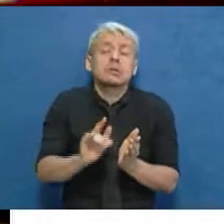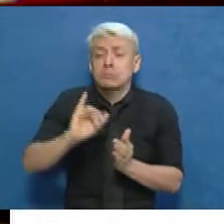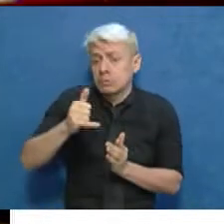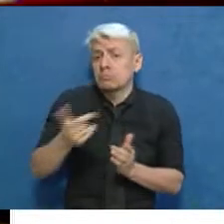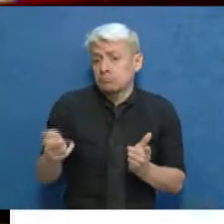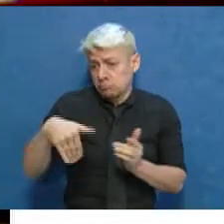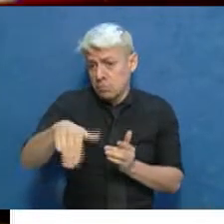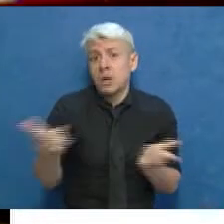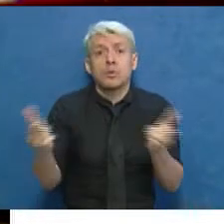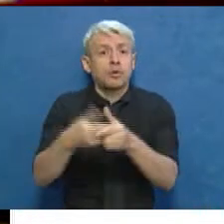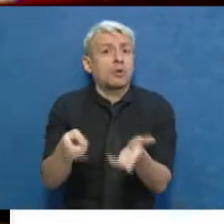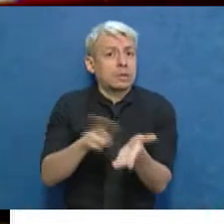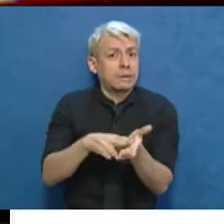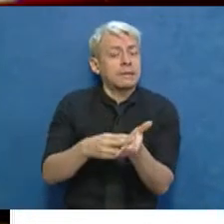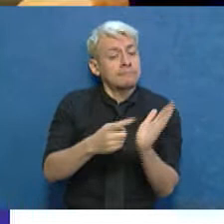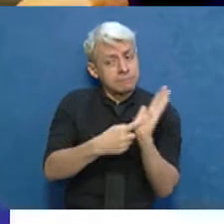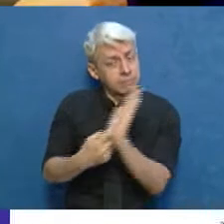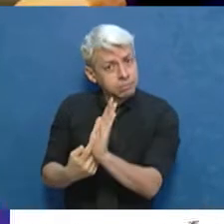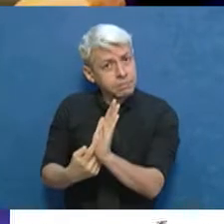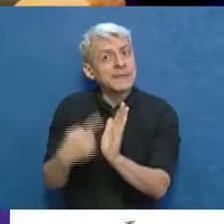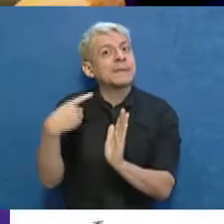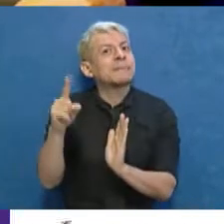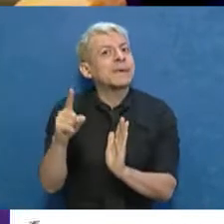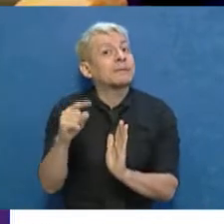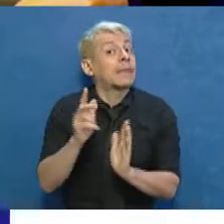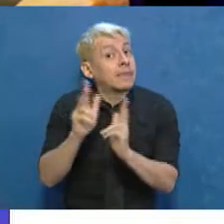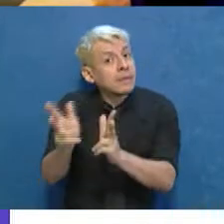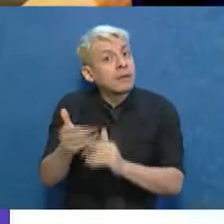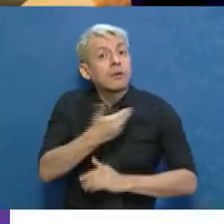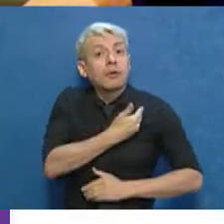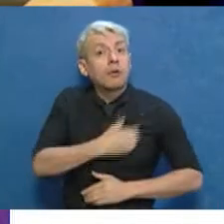discutir sobre los mismos, pero siempre teniendo en cuenta esa premisa, que el gobierno no puede